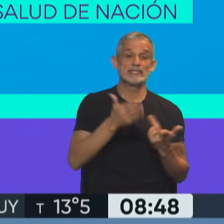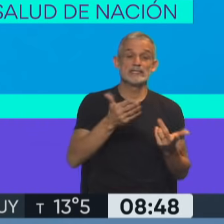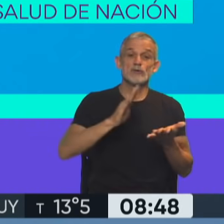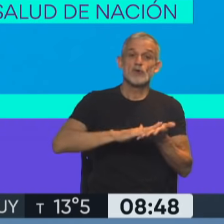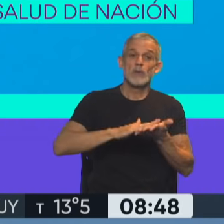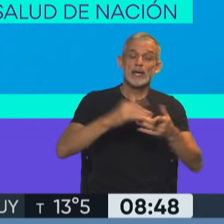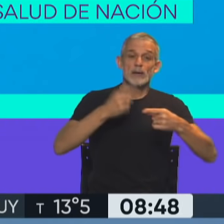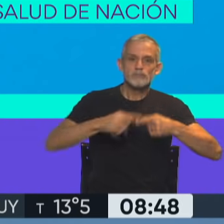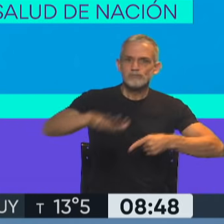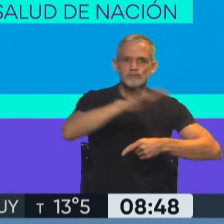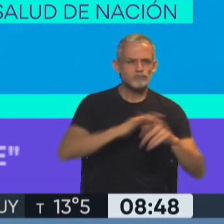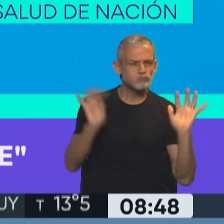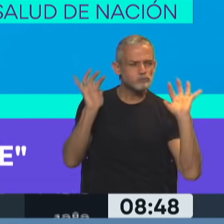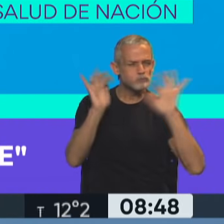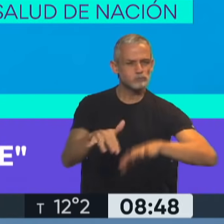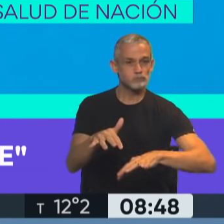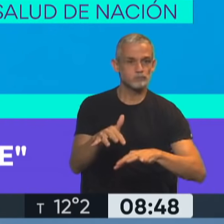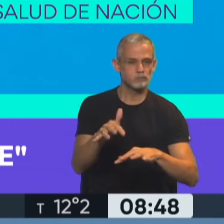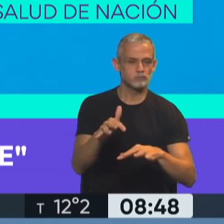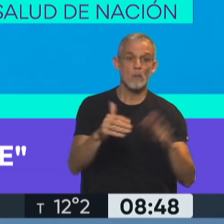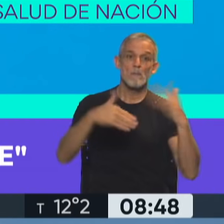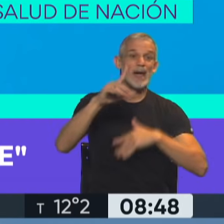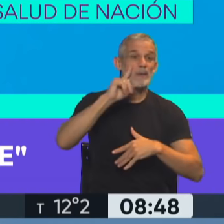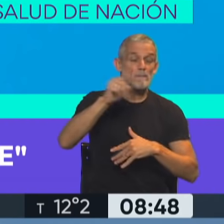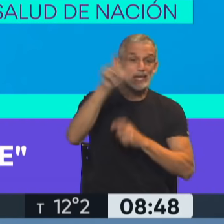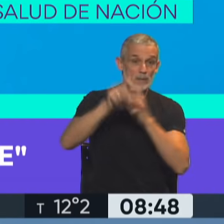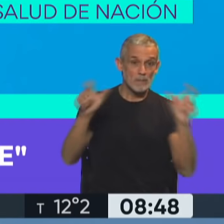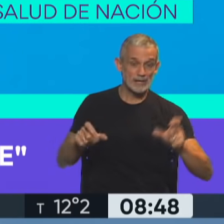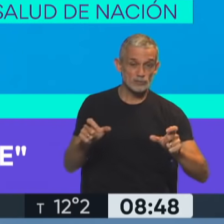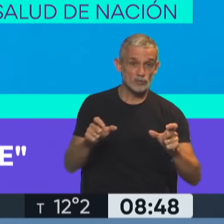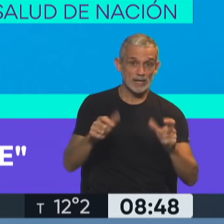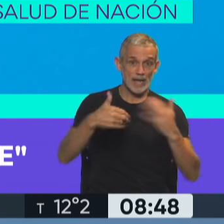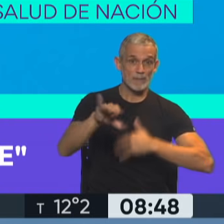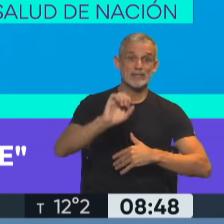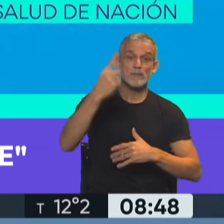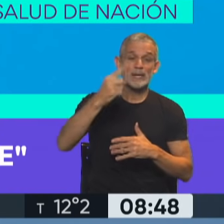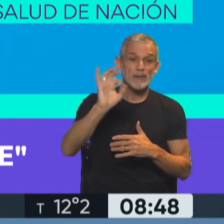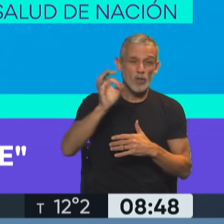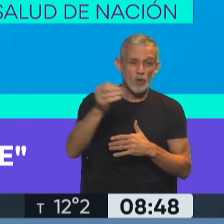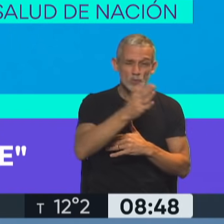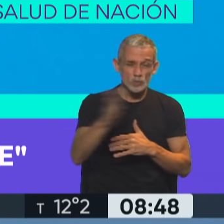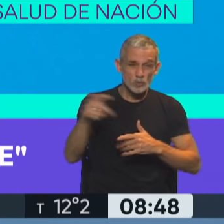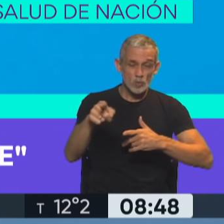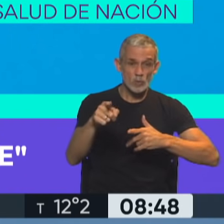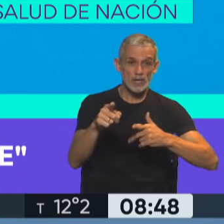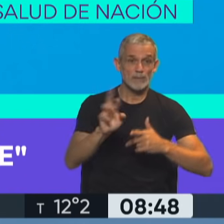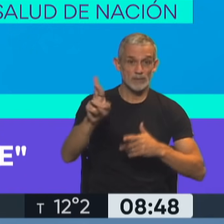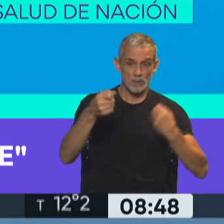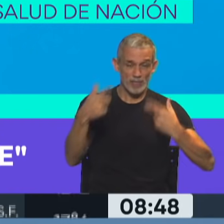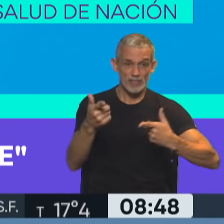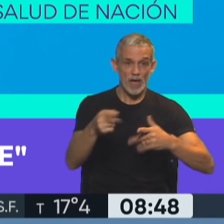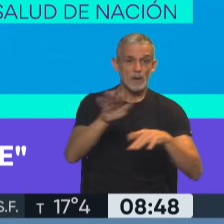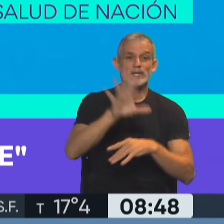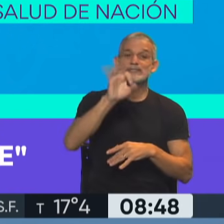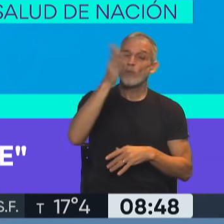los eventos masivos, que son de más de 1000 personas, a partir del 1 de octubre se habilitan con un